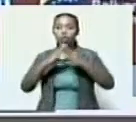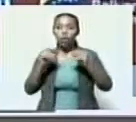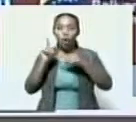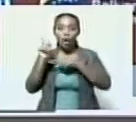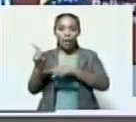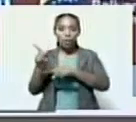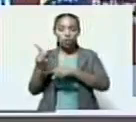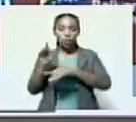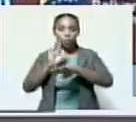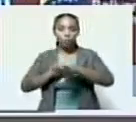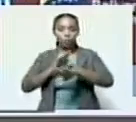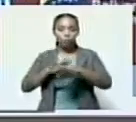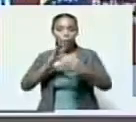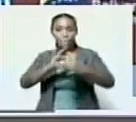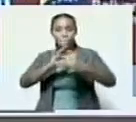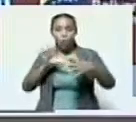esos